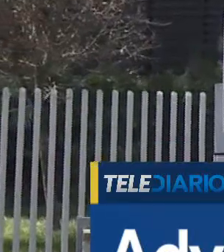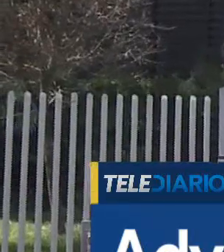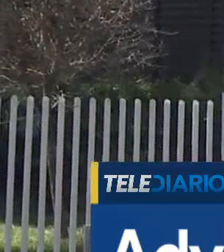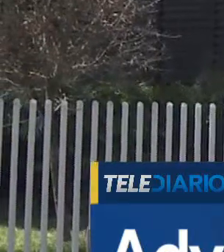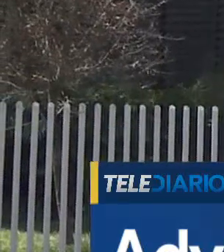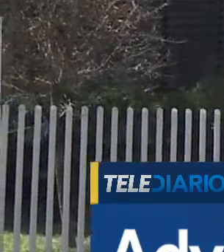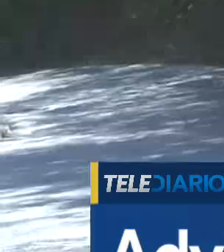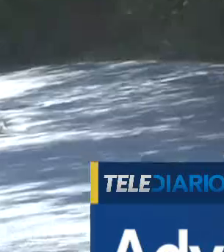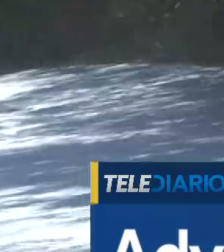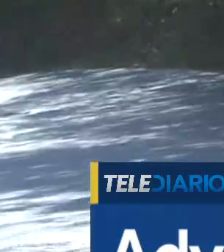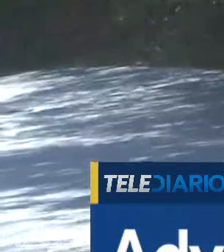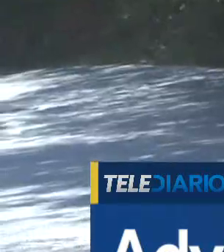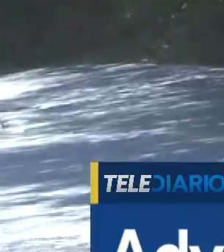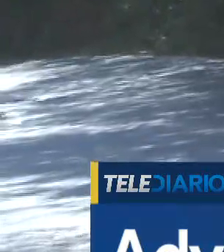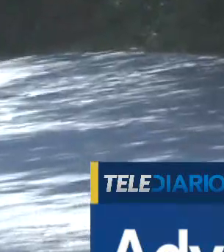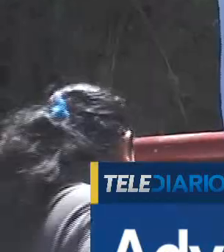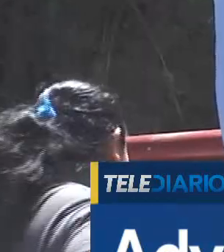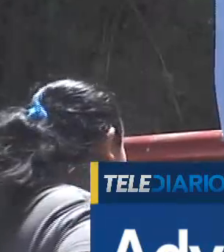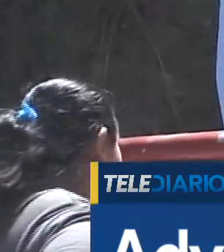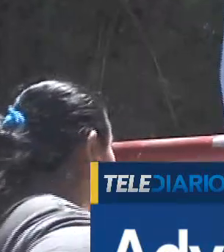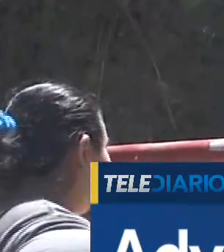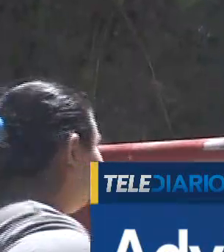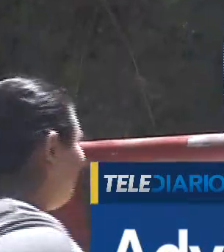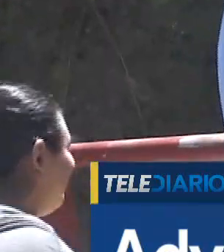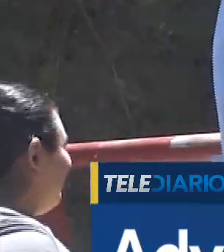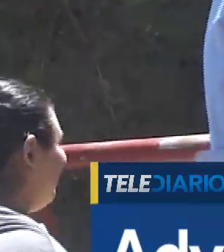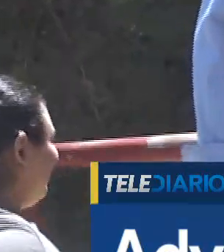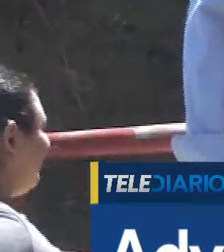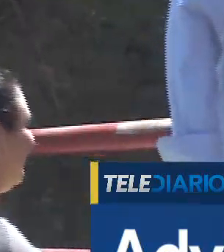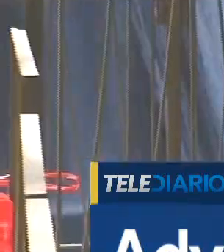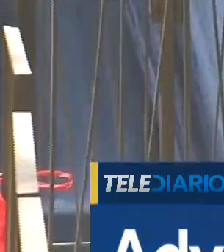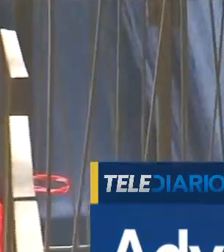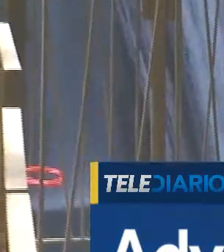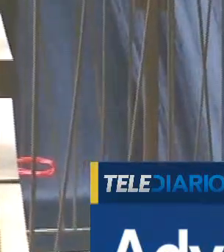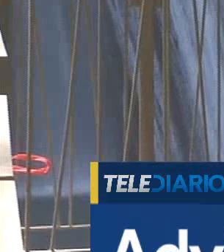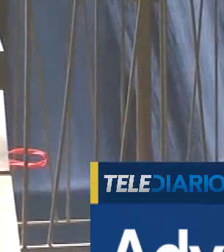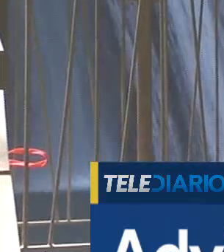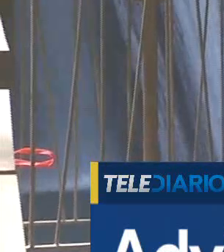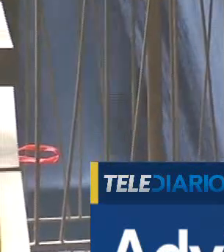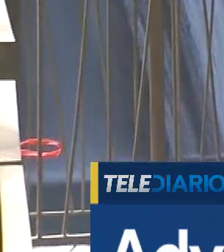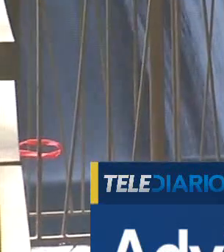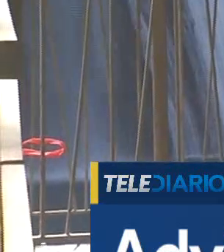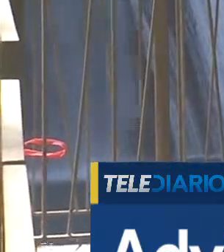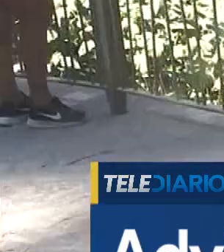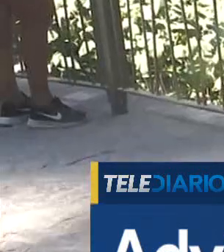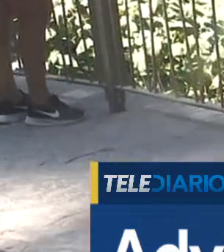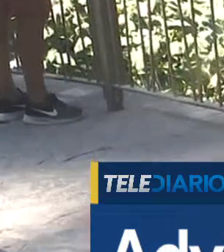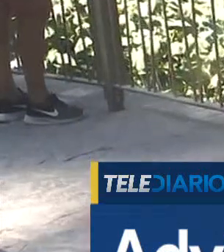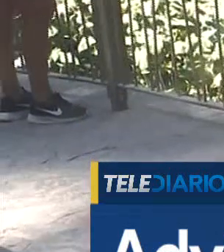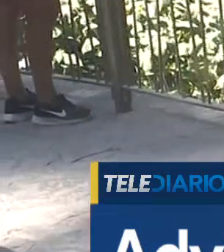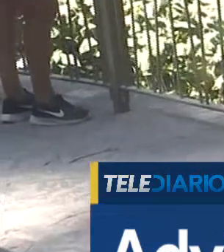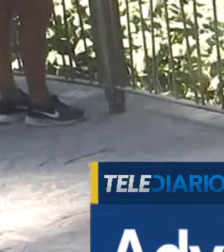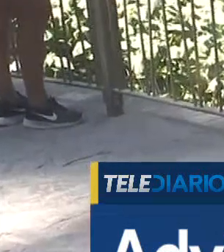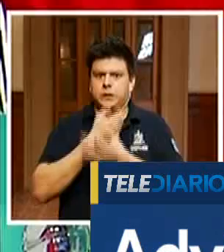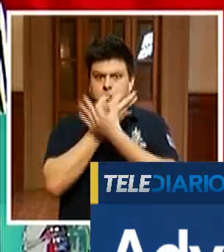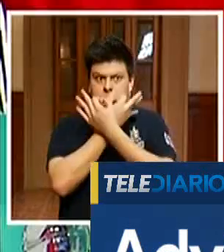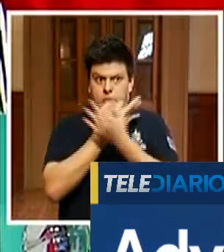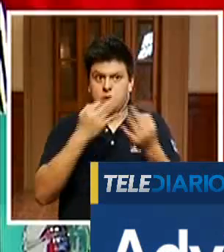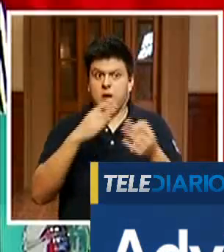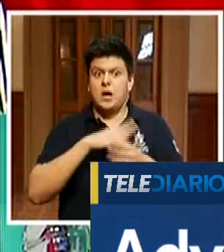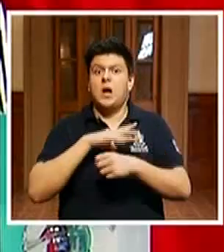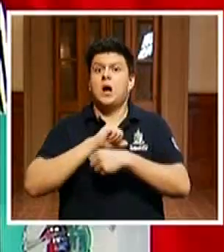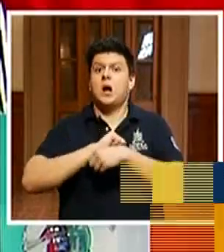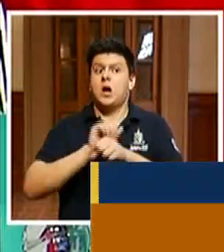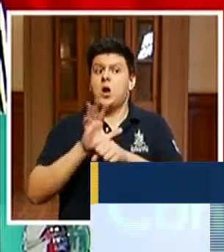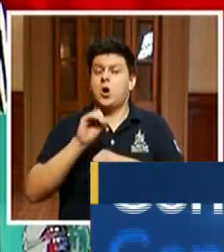de Salud, Consuelo Treviño Garza, señaló que esto dependerá en gran medida del comportamiento de la población en esta etapa de reapertura. Que si bien